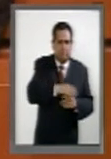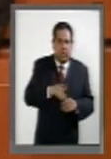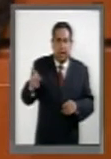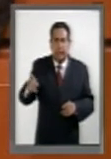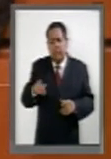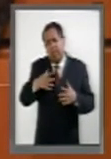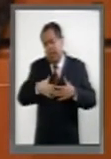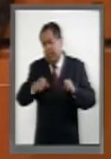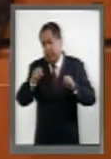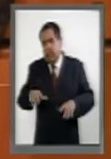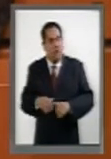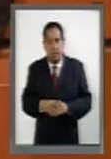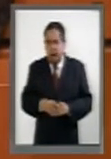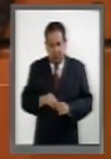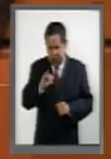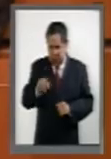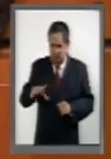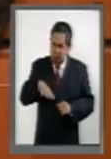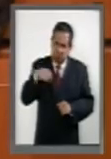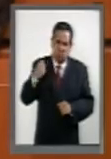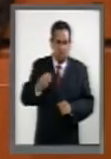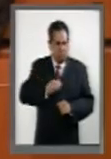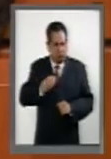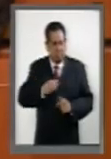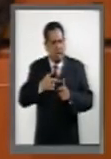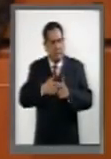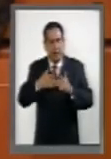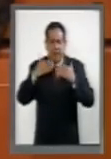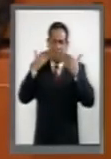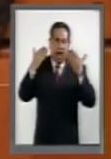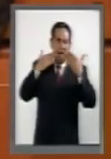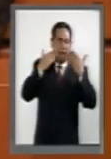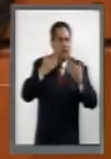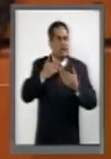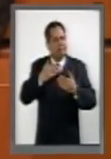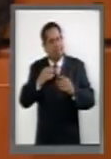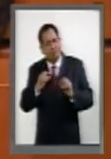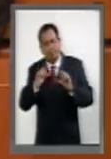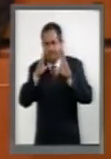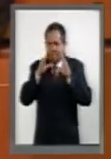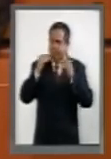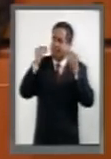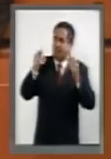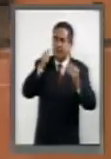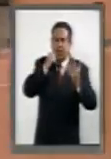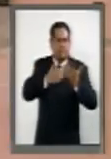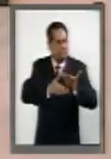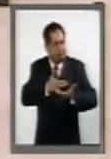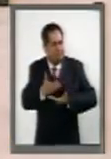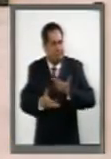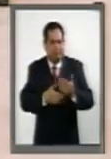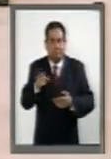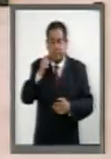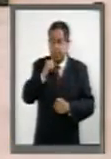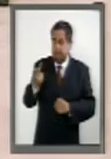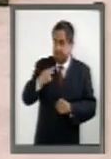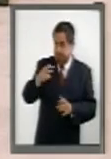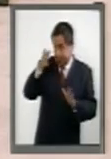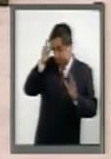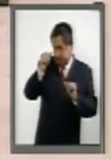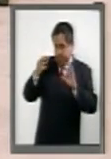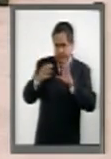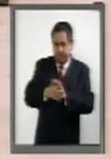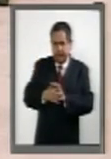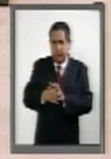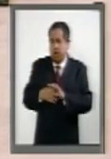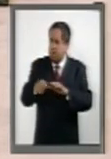desistió, siempre listo, siempre de buen humor, siempre dispuesto a servir. Hicimos un pacto, una